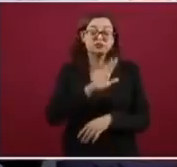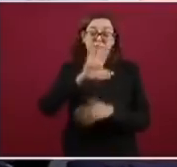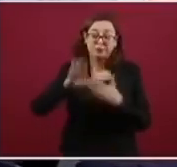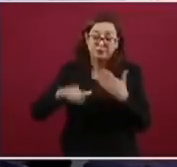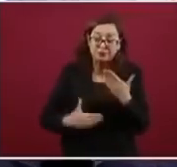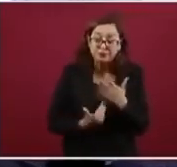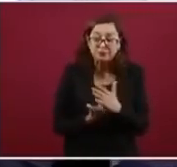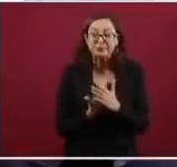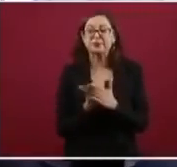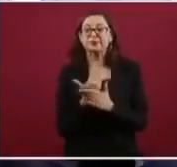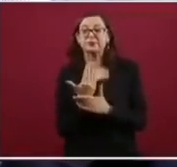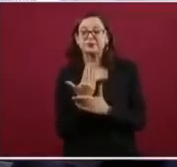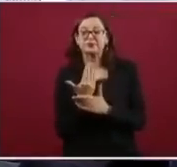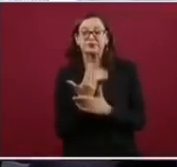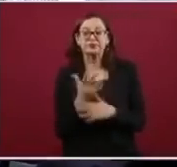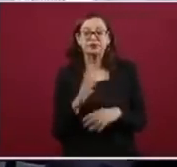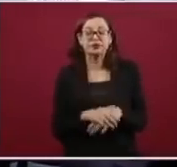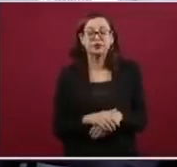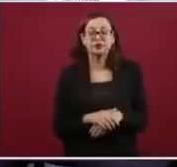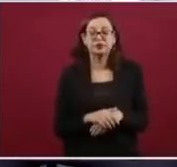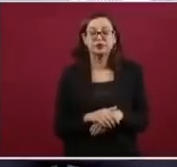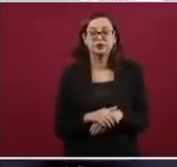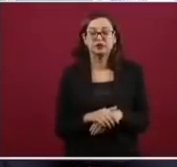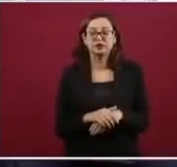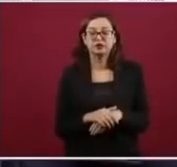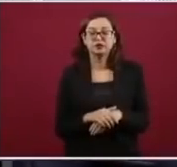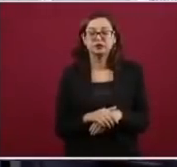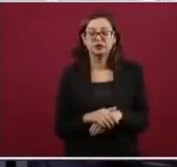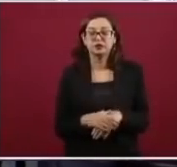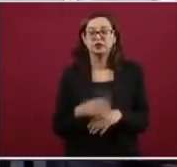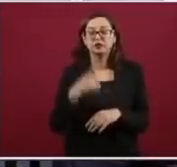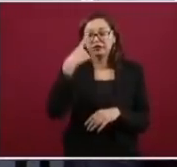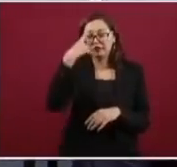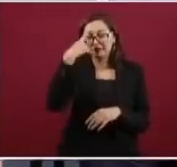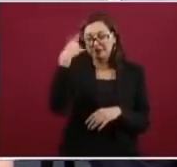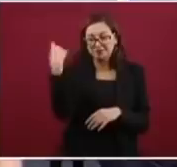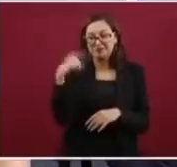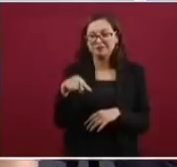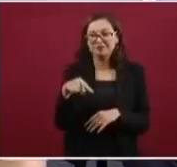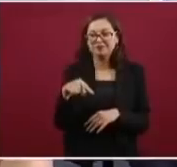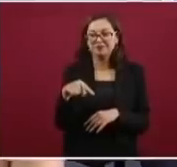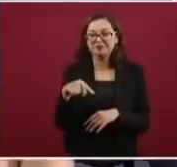para poder este tener